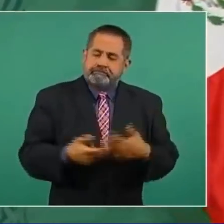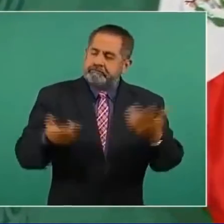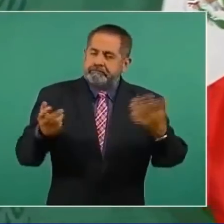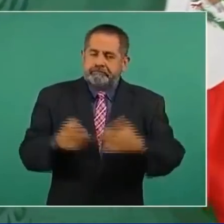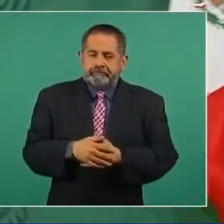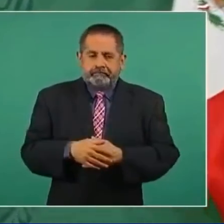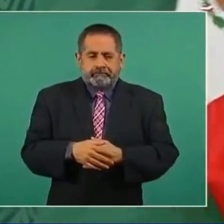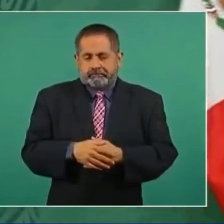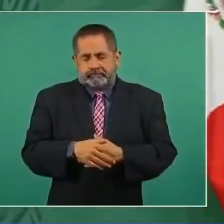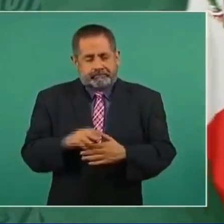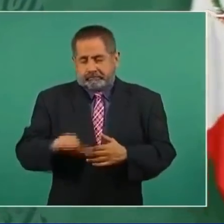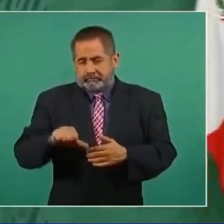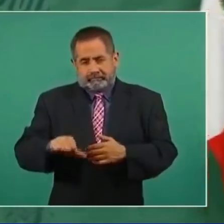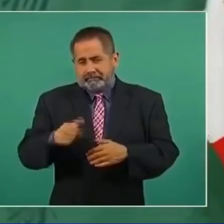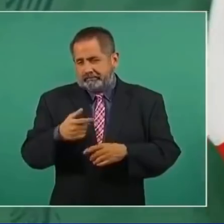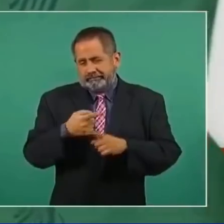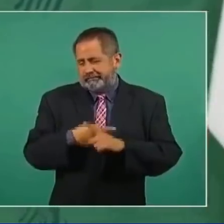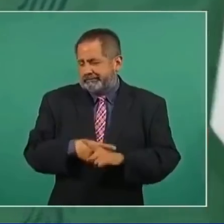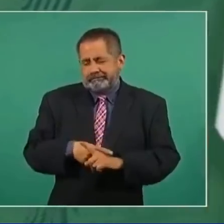Nada que ver, o sea,